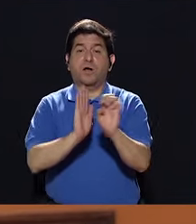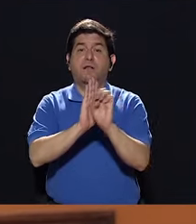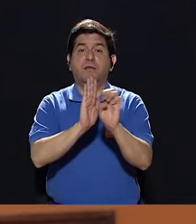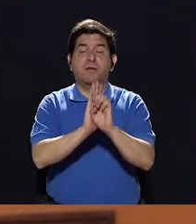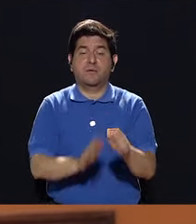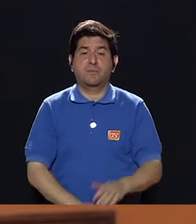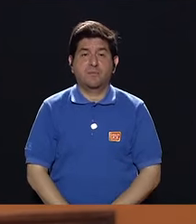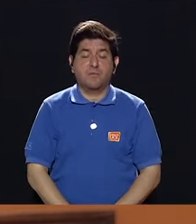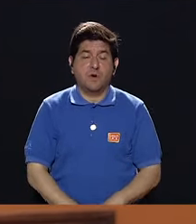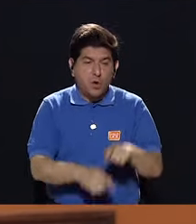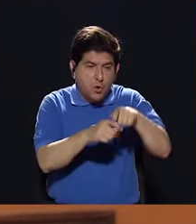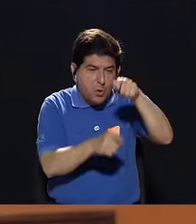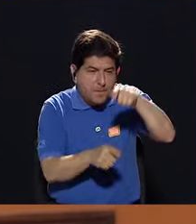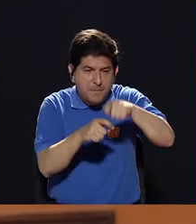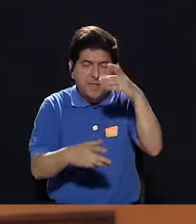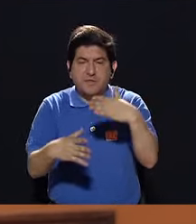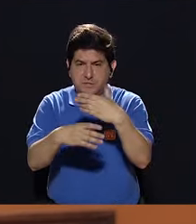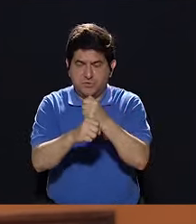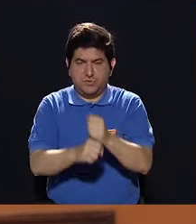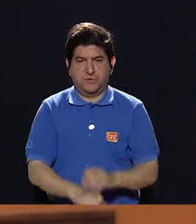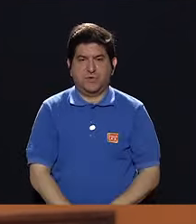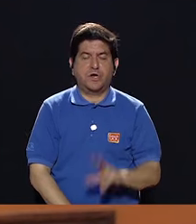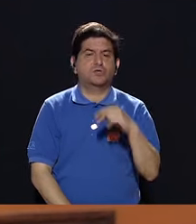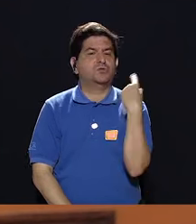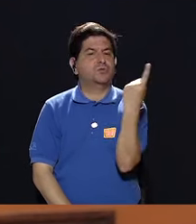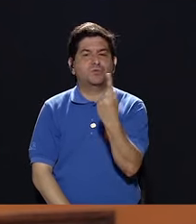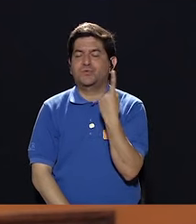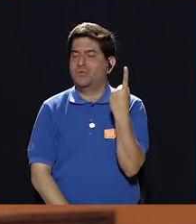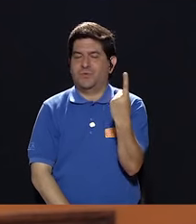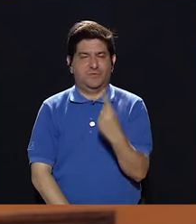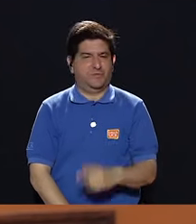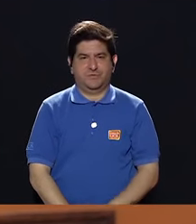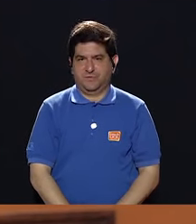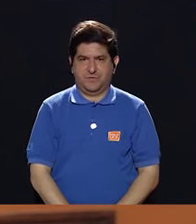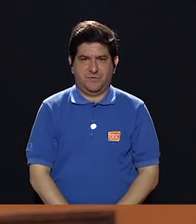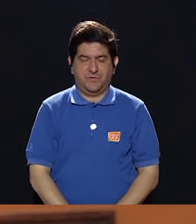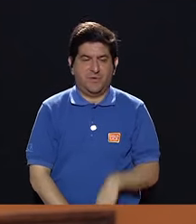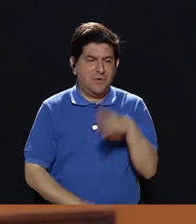También, por ejemplo, están las mediciones que se hacen, ¿verdad?, que no es solamente